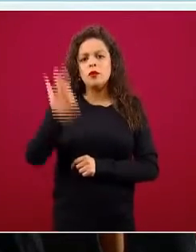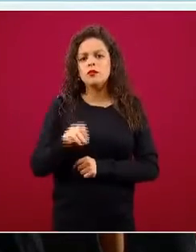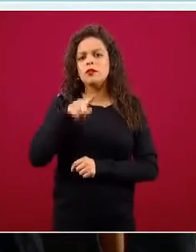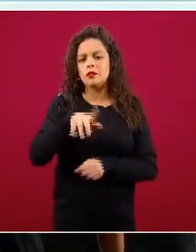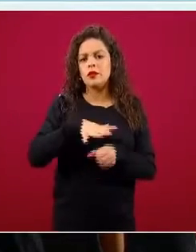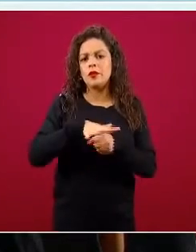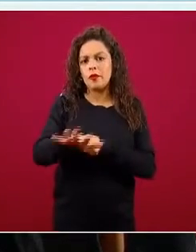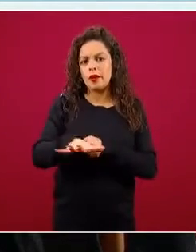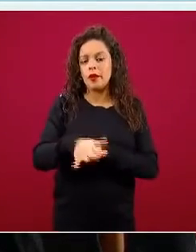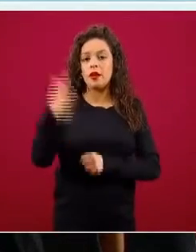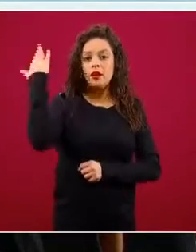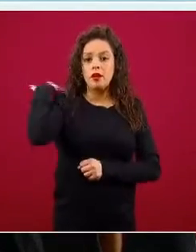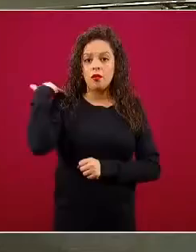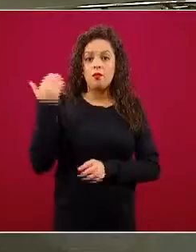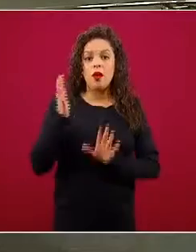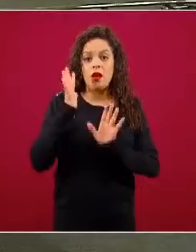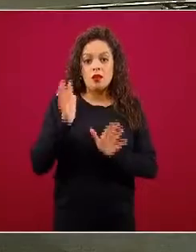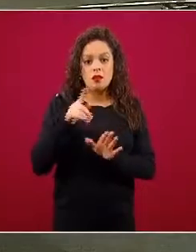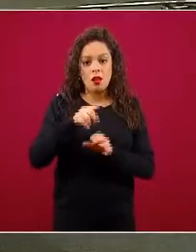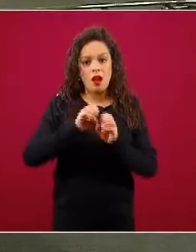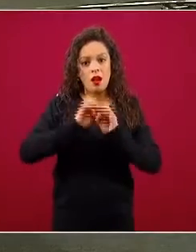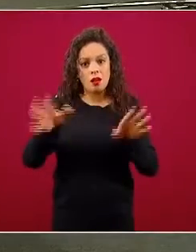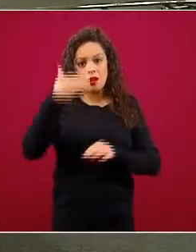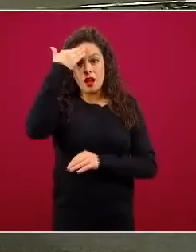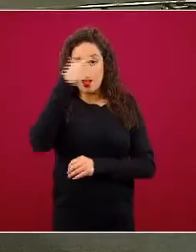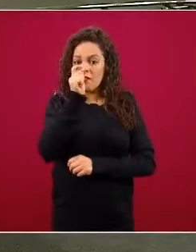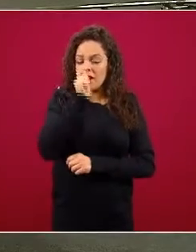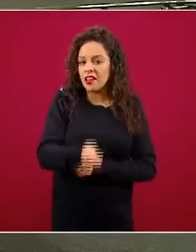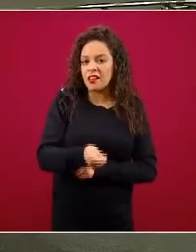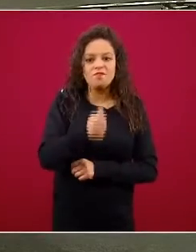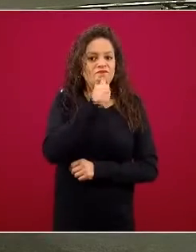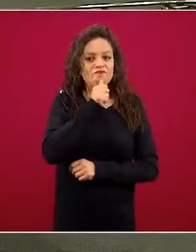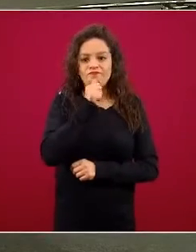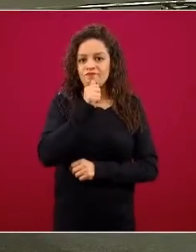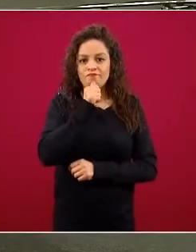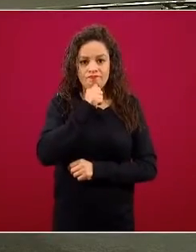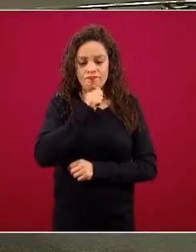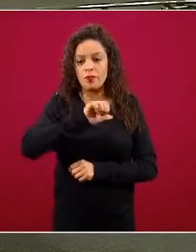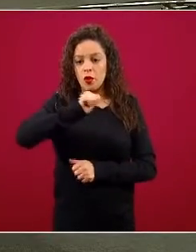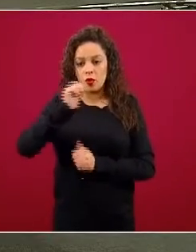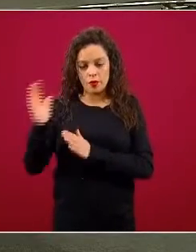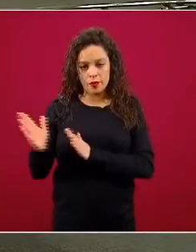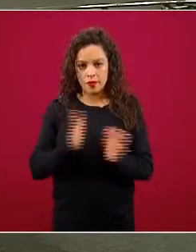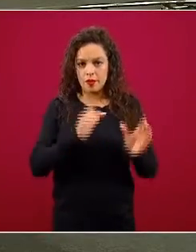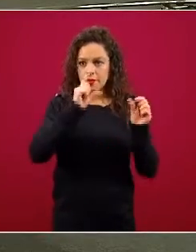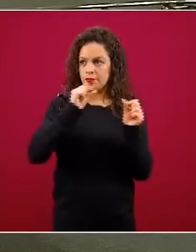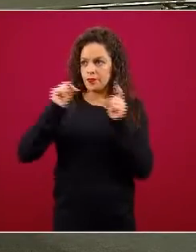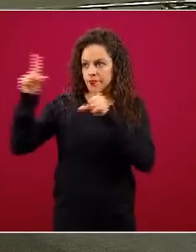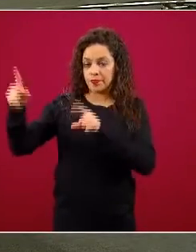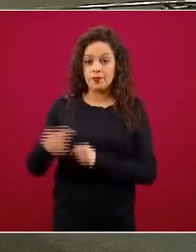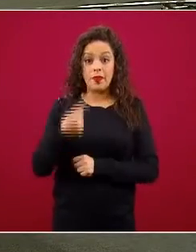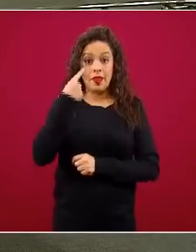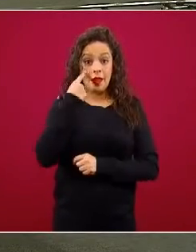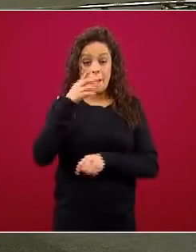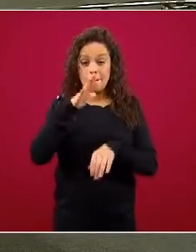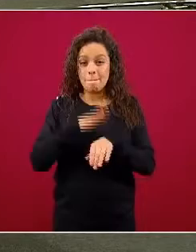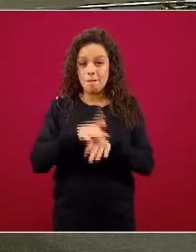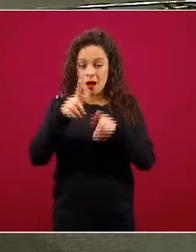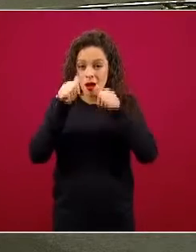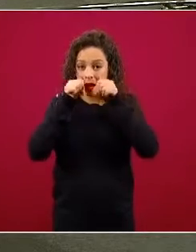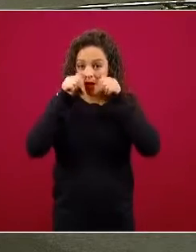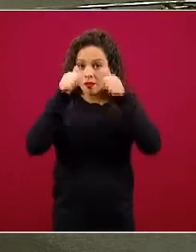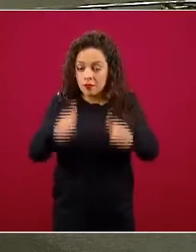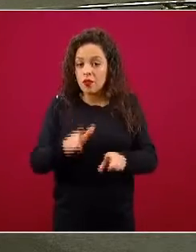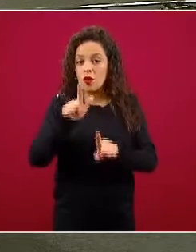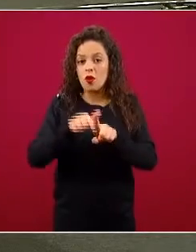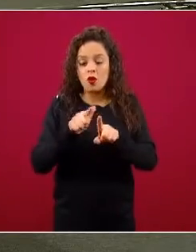neumonías no especificadas. Veamos en la siguiente diapositiva, vamos a concentrarnos en lo amarillo. Ya le quitamos